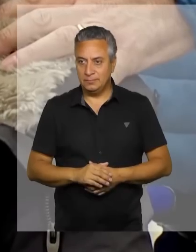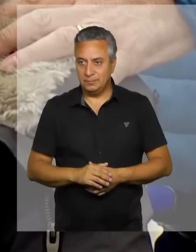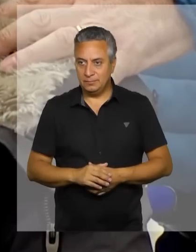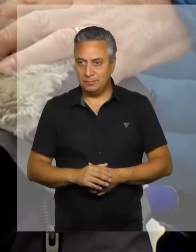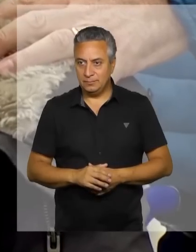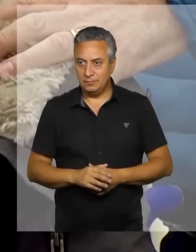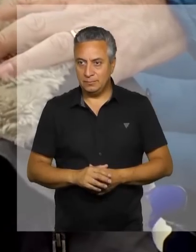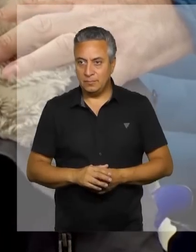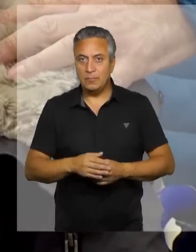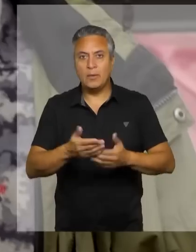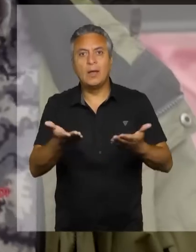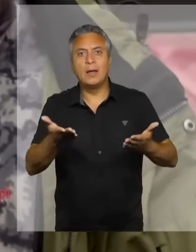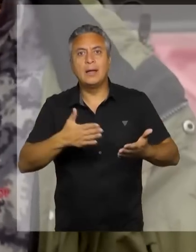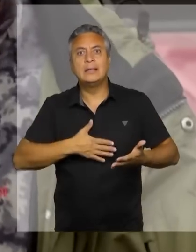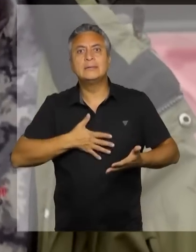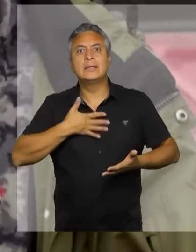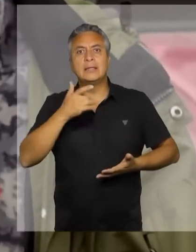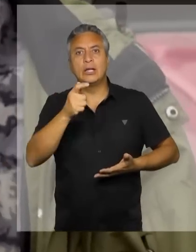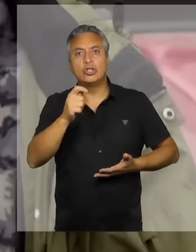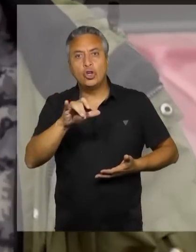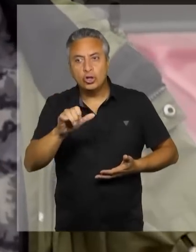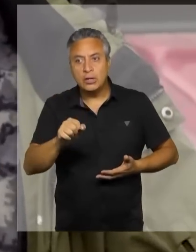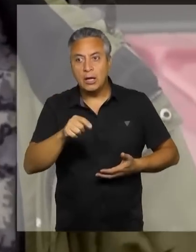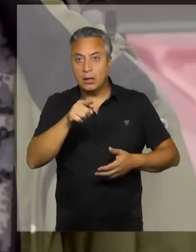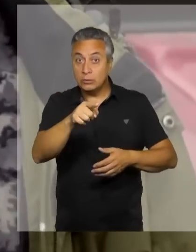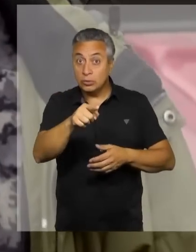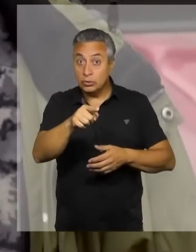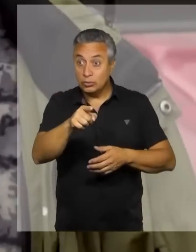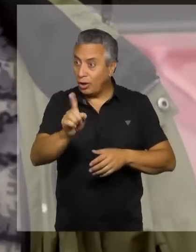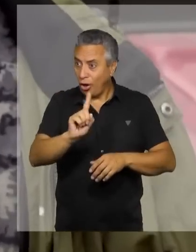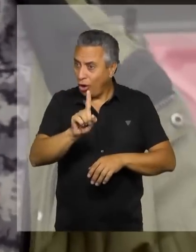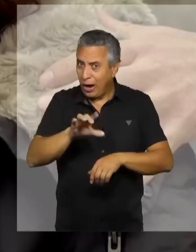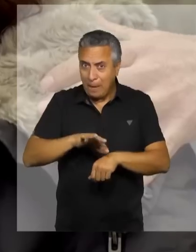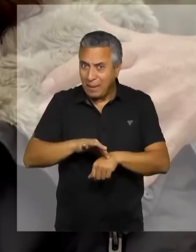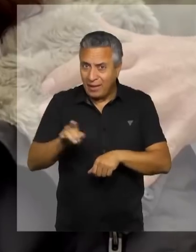¿Qué sientes, Toya? Pachi, la Toya no es médico para que te responda eso.